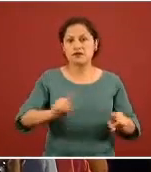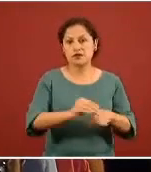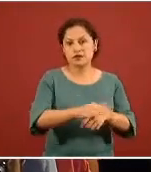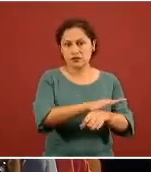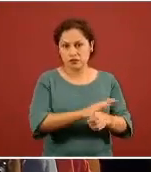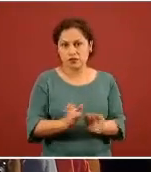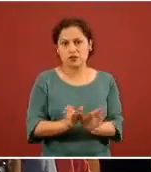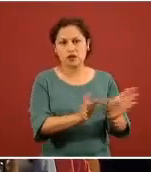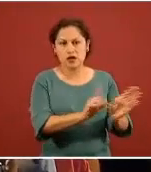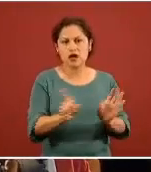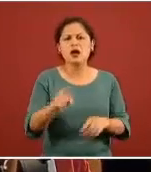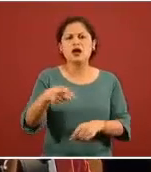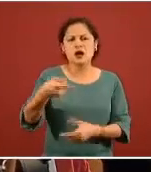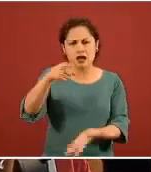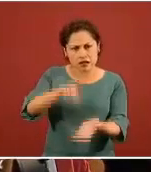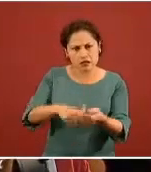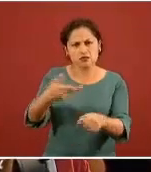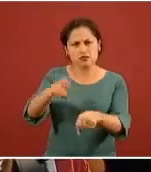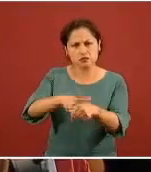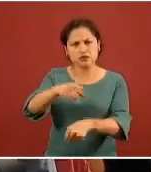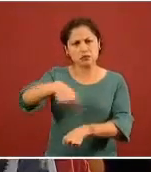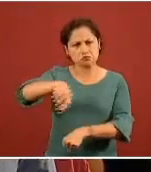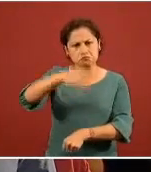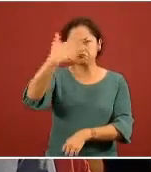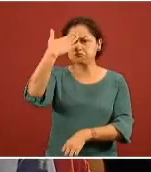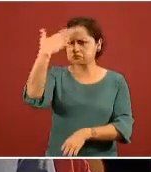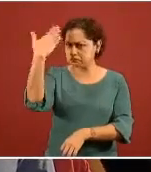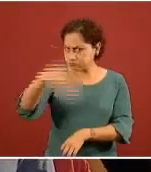La que sigue, por favor.